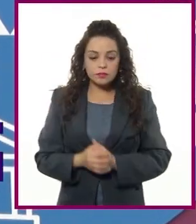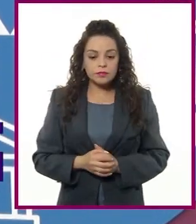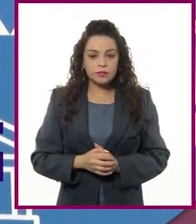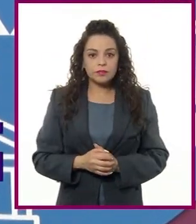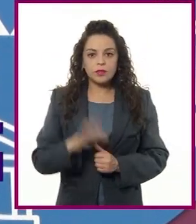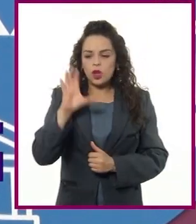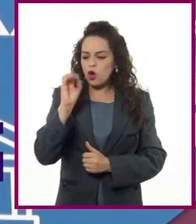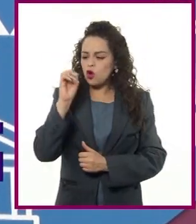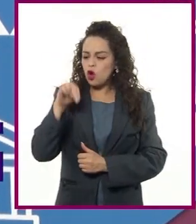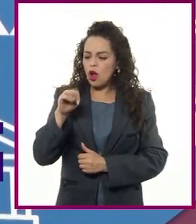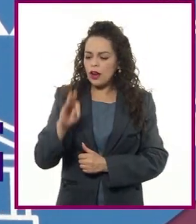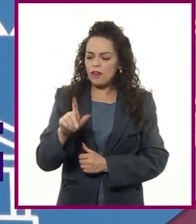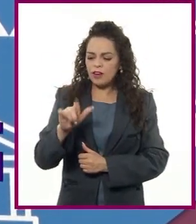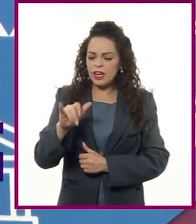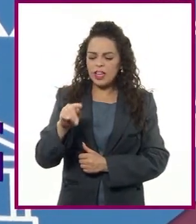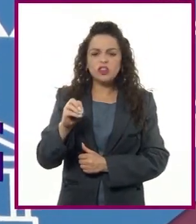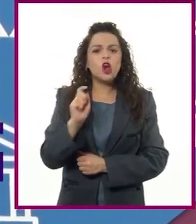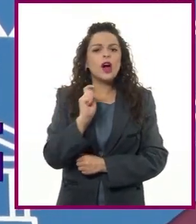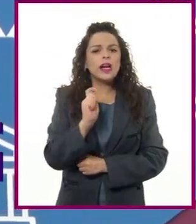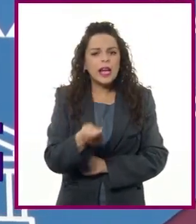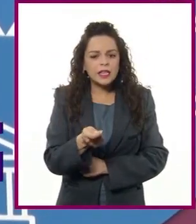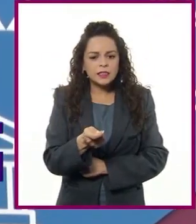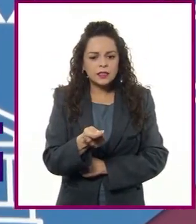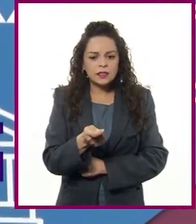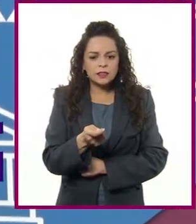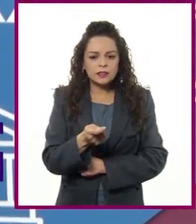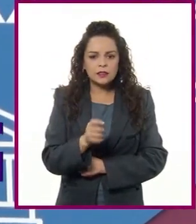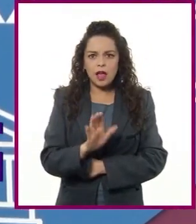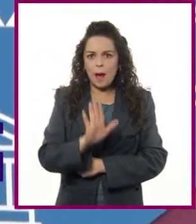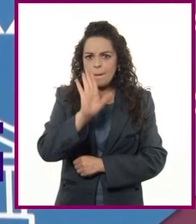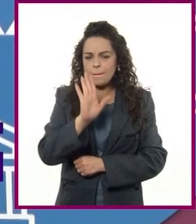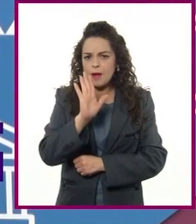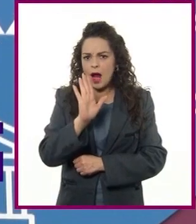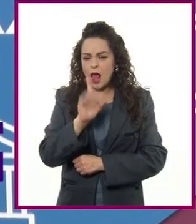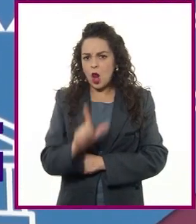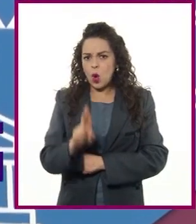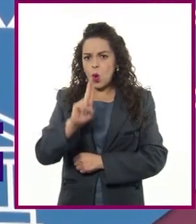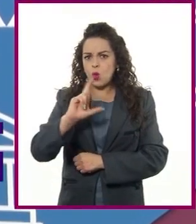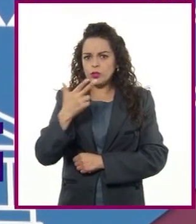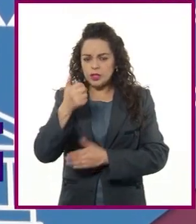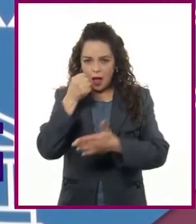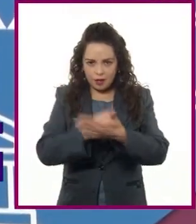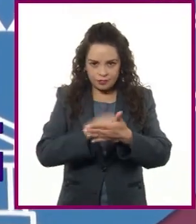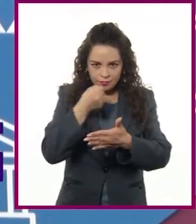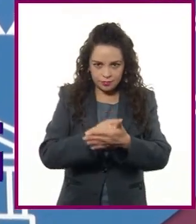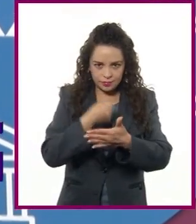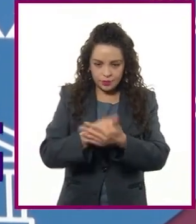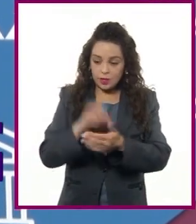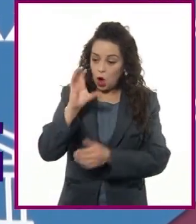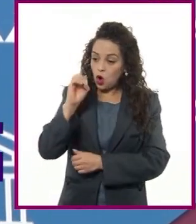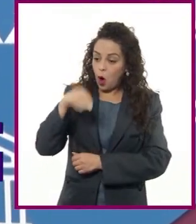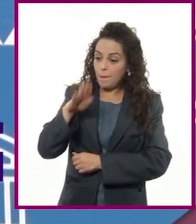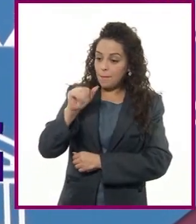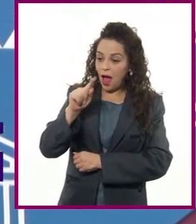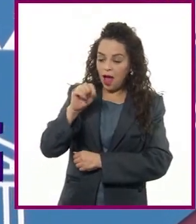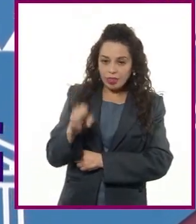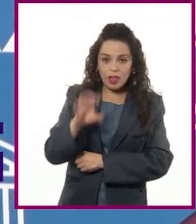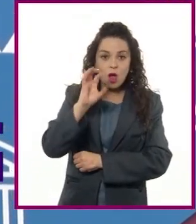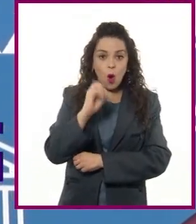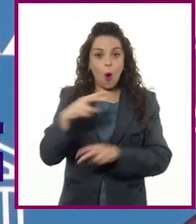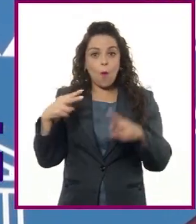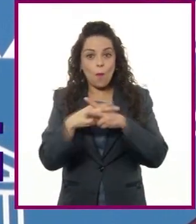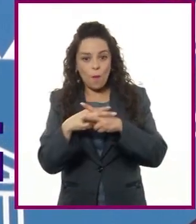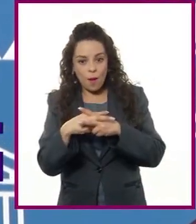un conflicto se define como combate, lucha o pelea que, como ya saben,